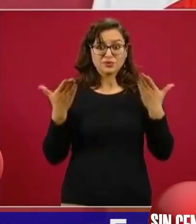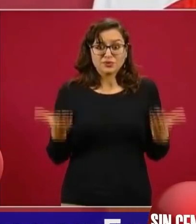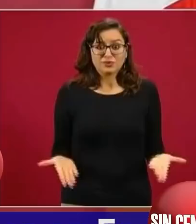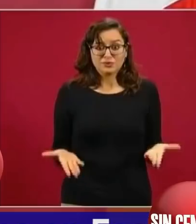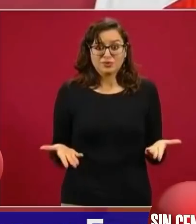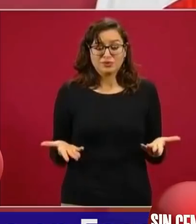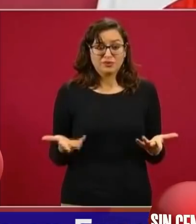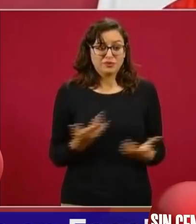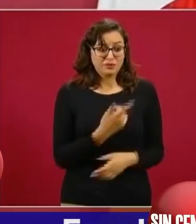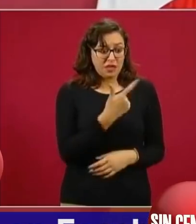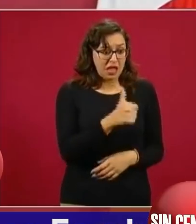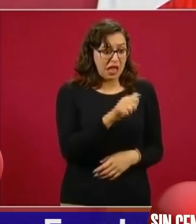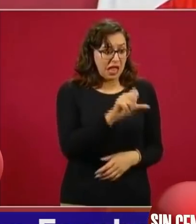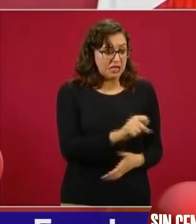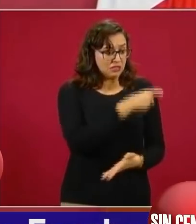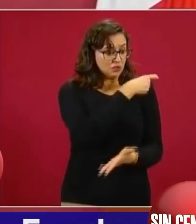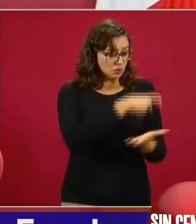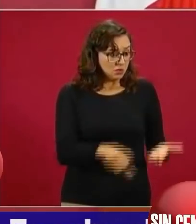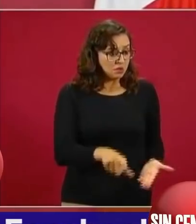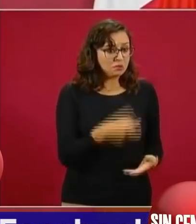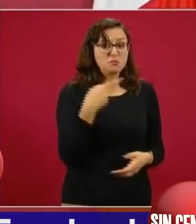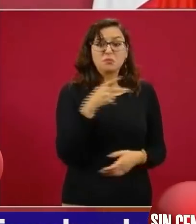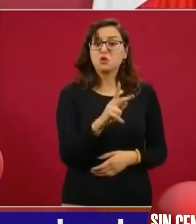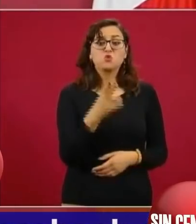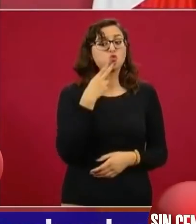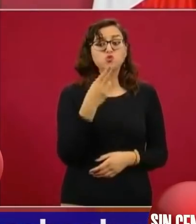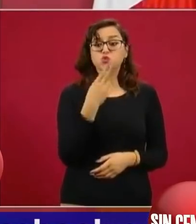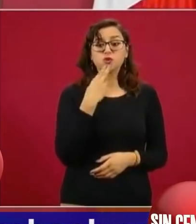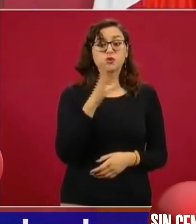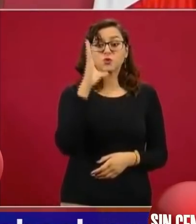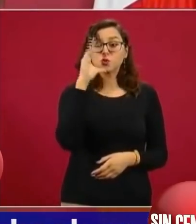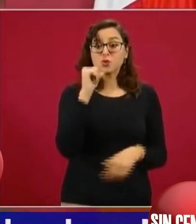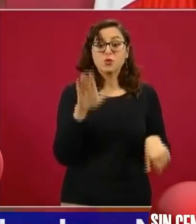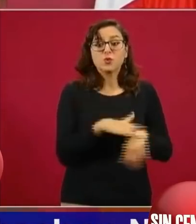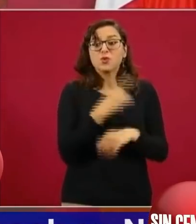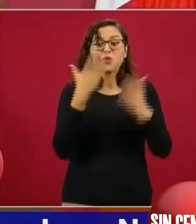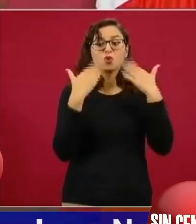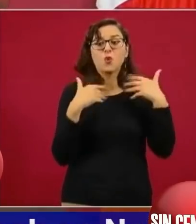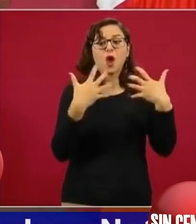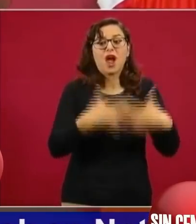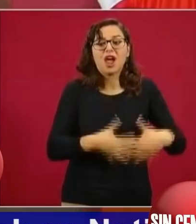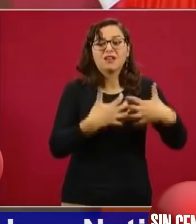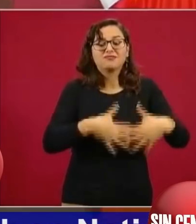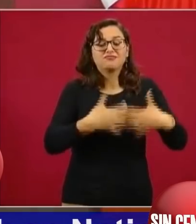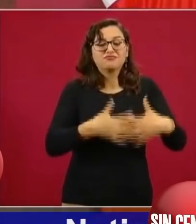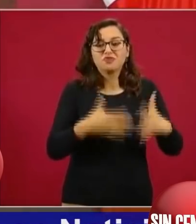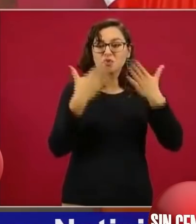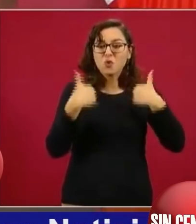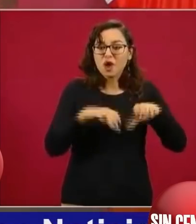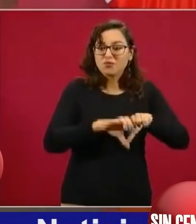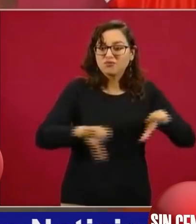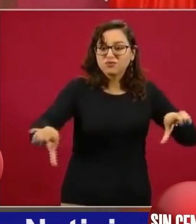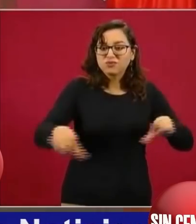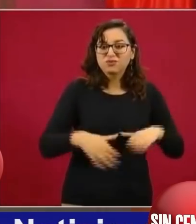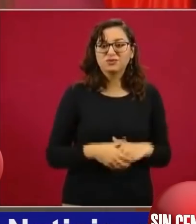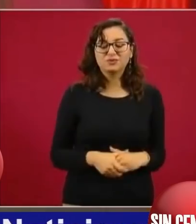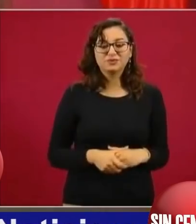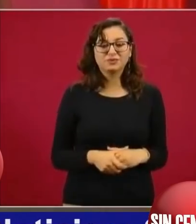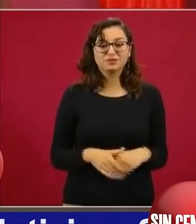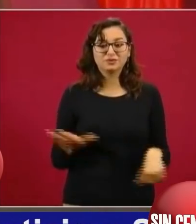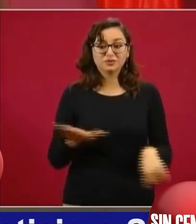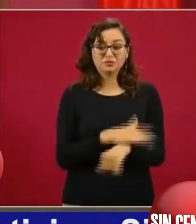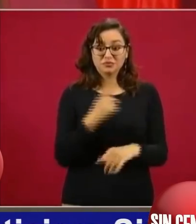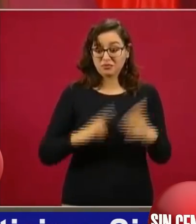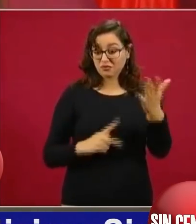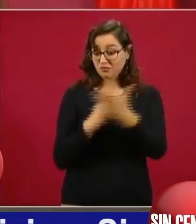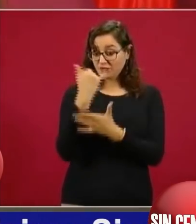que no se puede utilizar porque no se tienen las plantas, porque elaboraron un proyecto